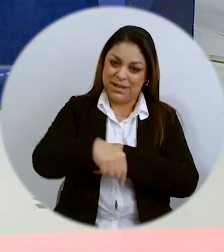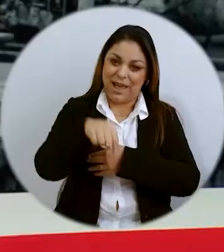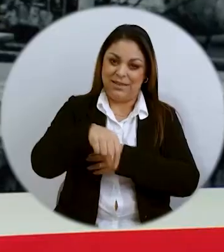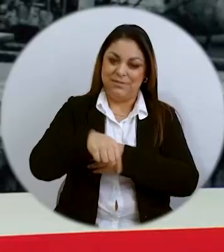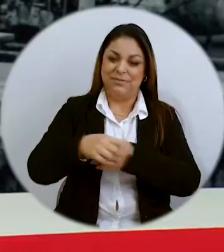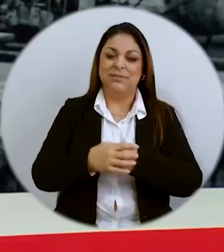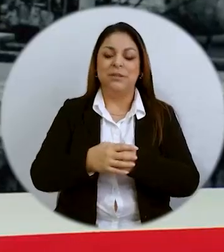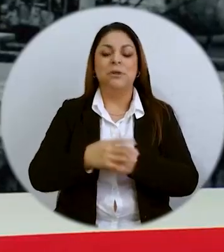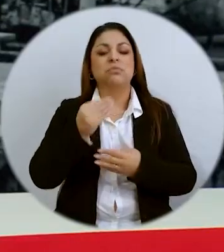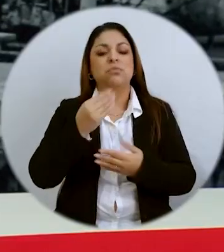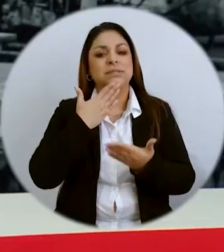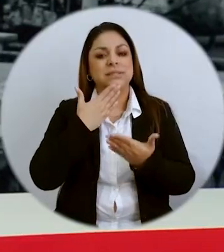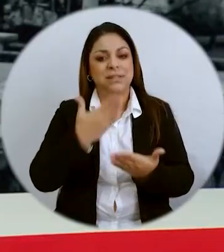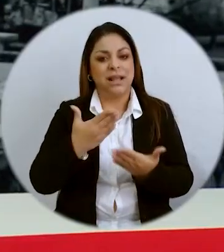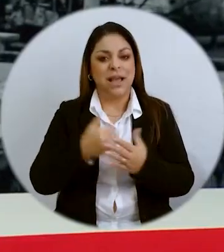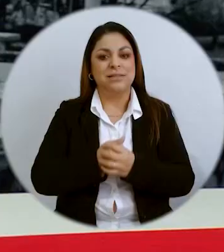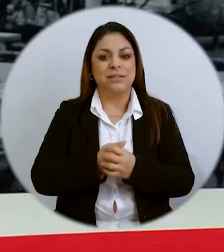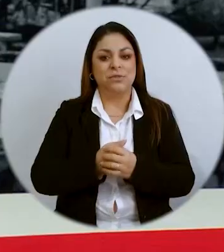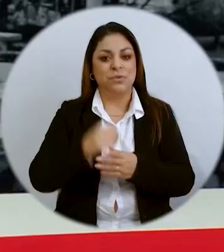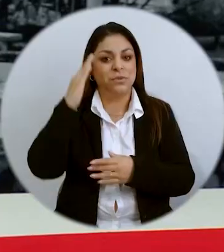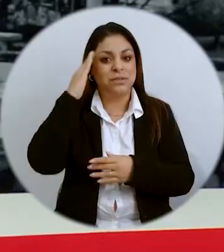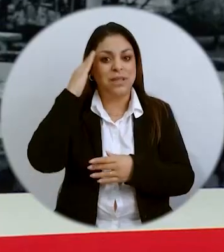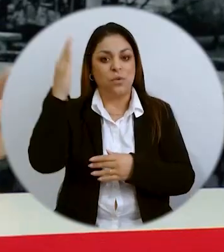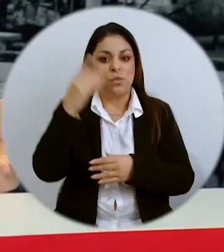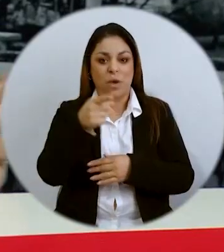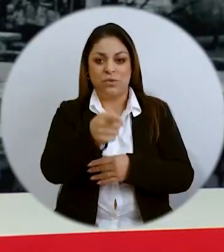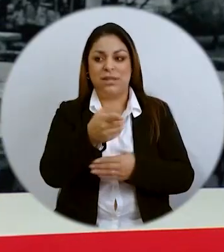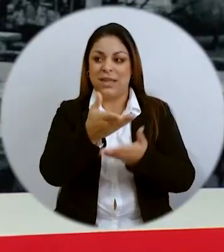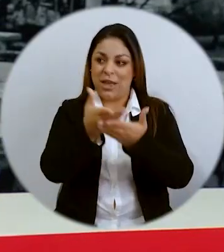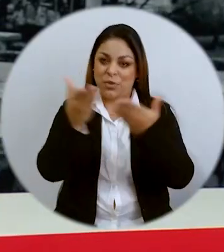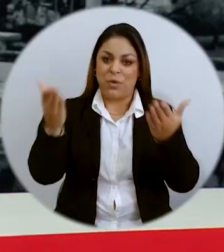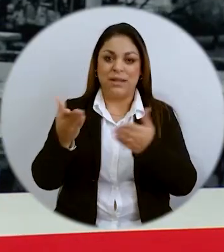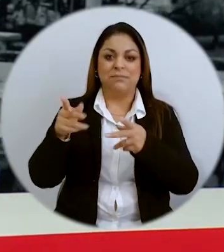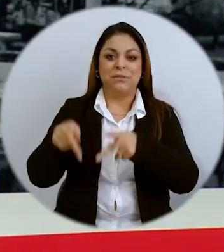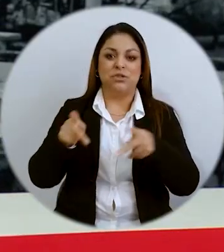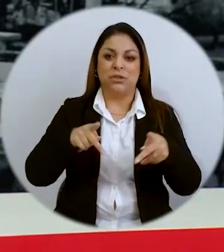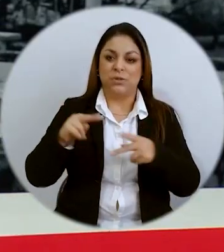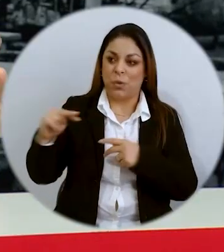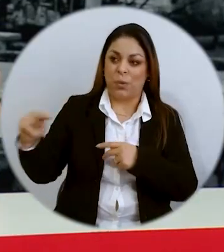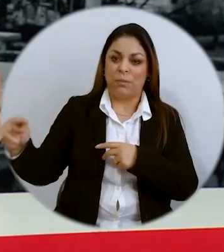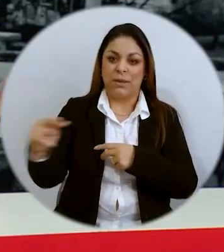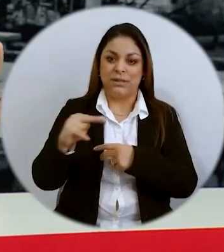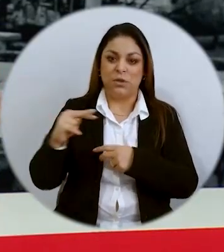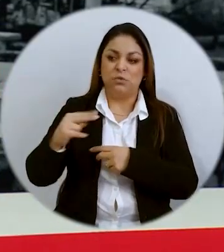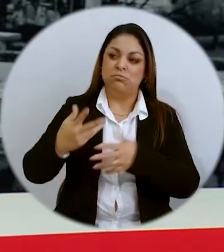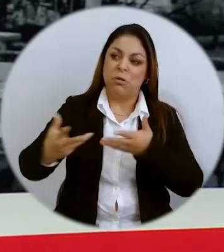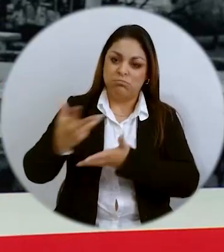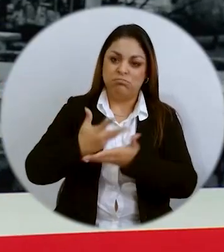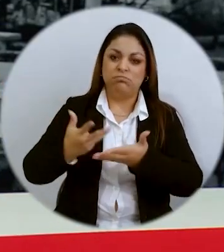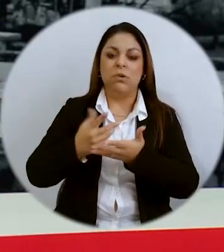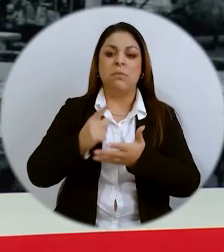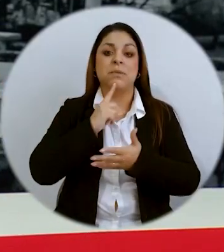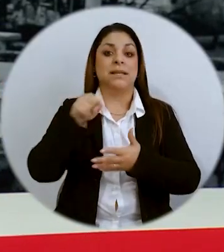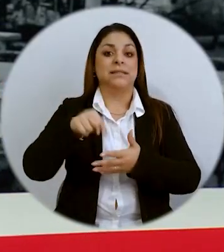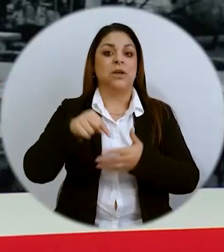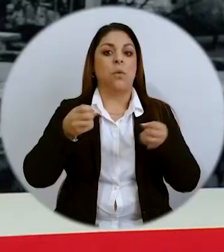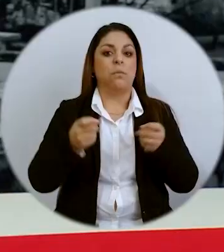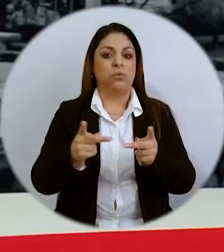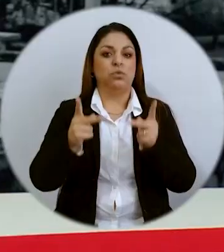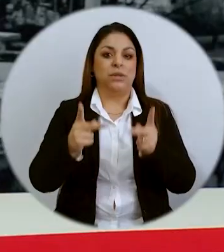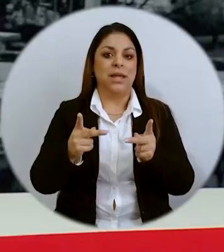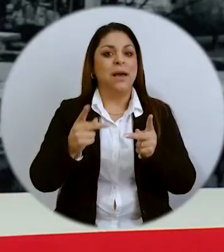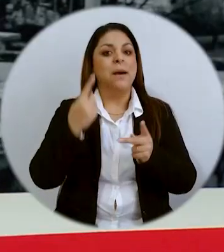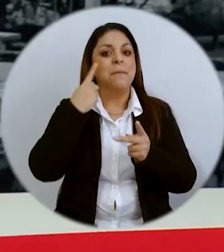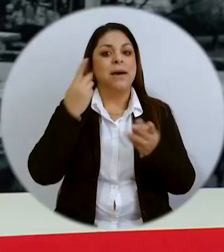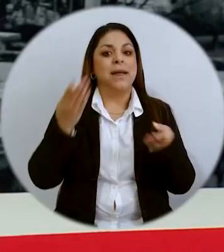Mirada. Muchas gracias, Maribel. Un saludo a usted y a las contertulias. Y esta es una oportunidad para ir